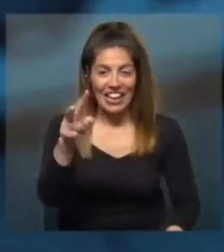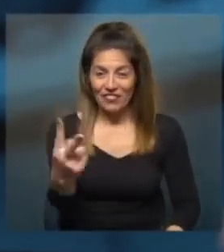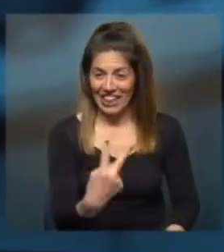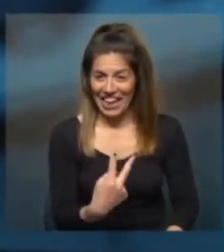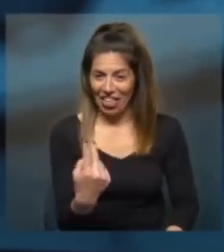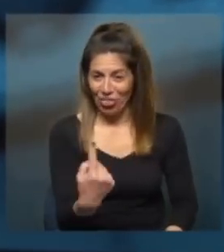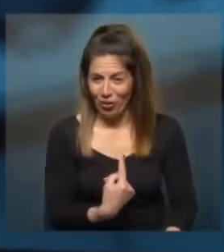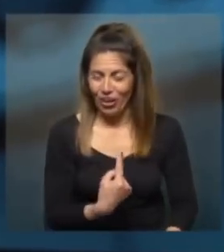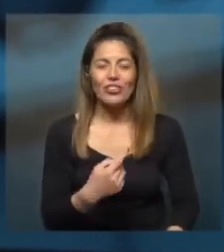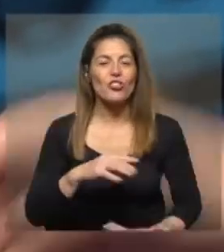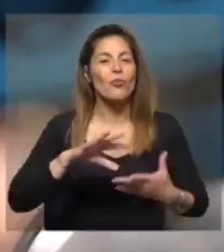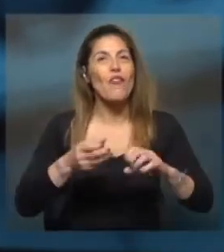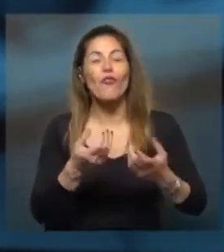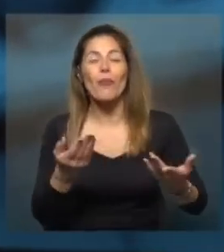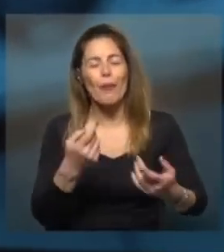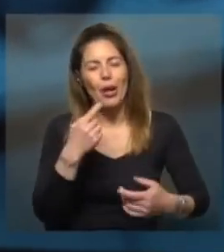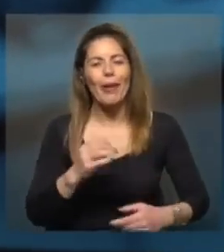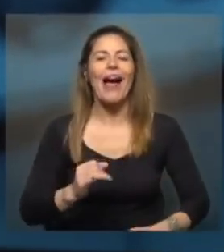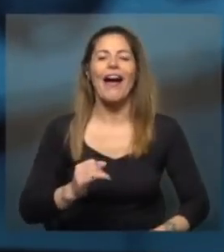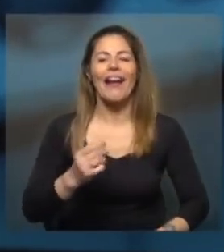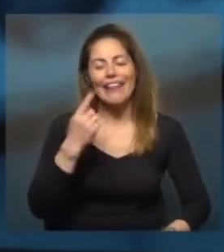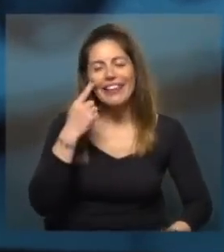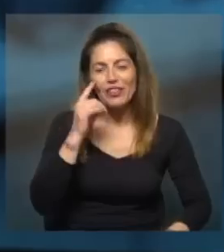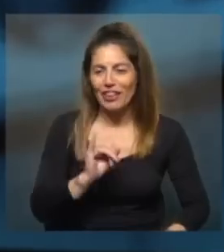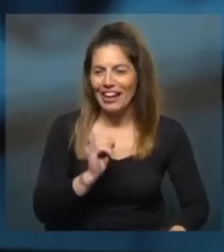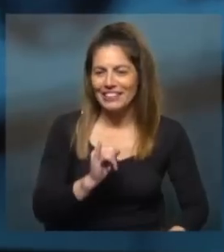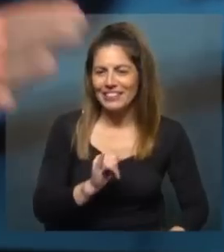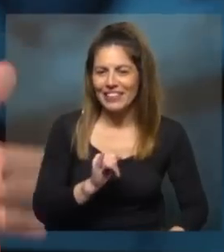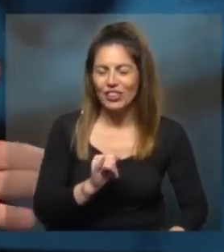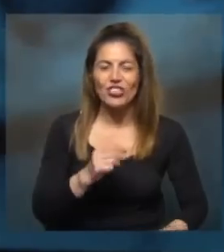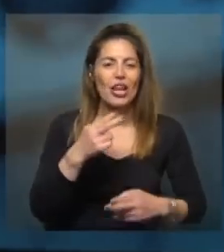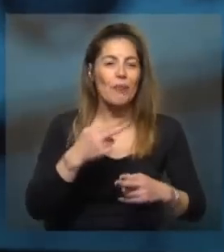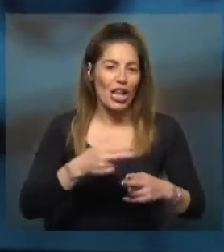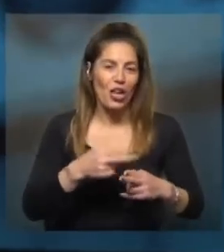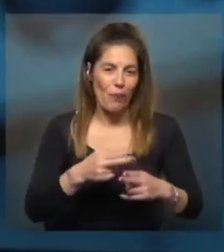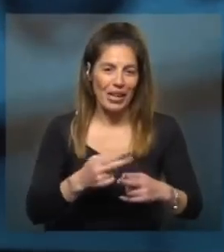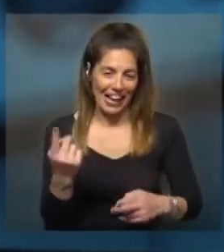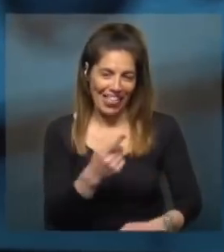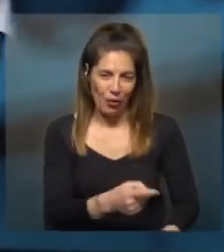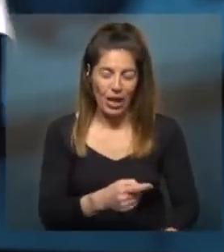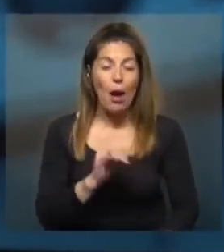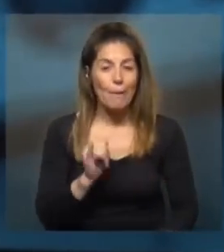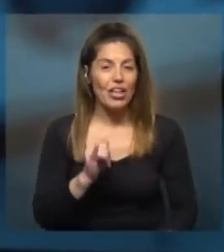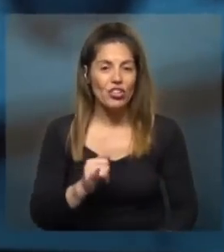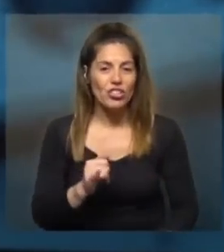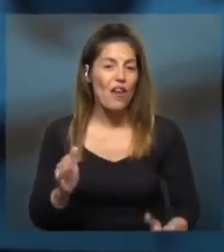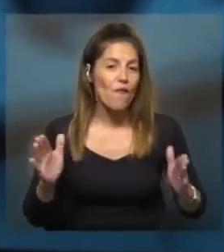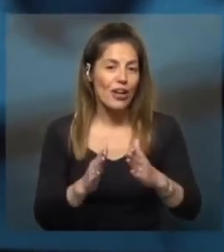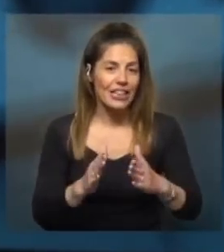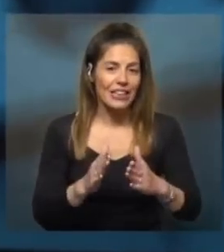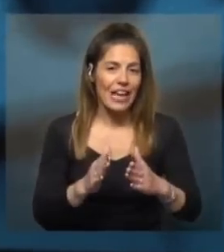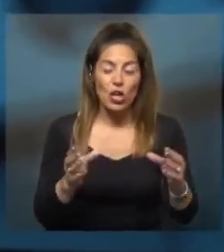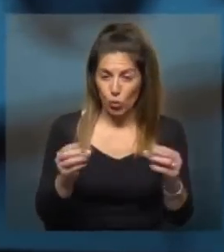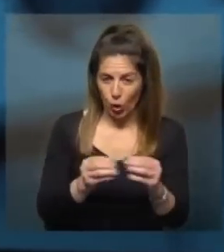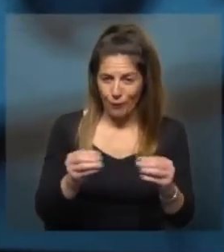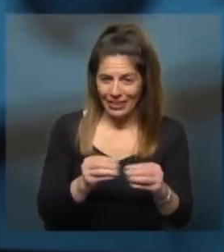de alguna manera dijo Acá hay que identificar pero sí es verdad que frente a sus padres sus compañeros y compañeras del